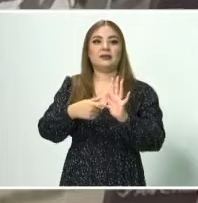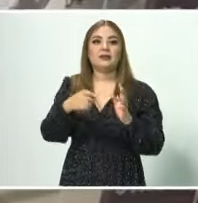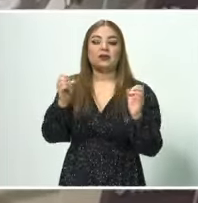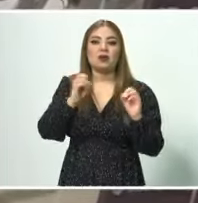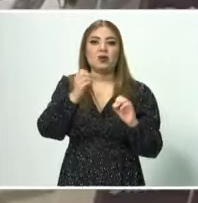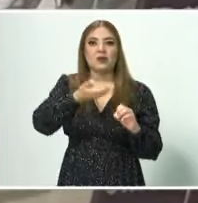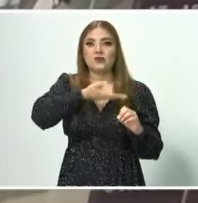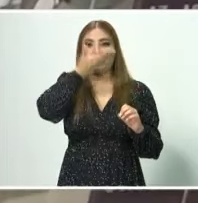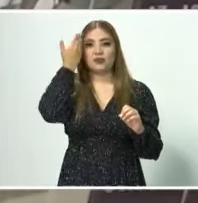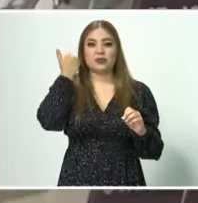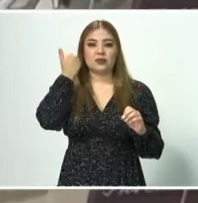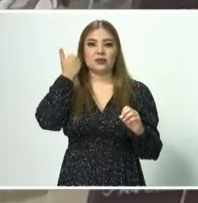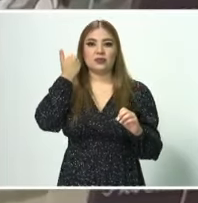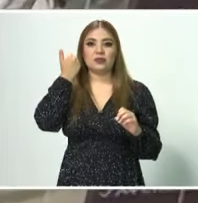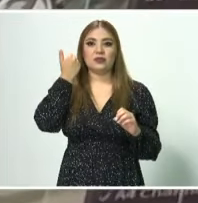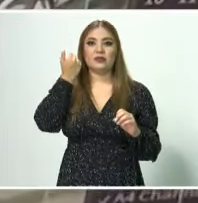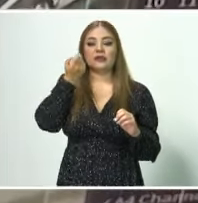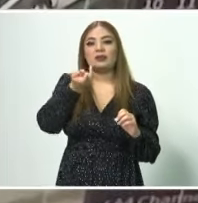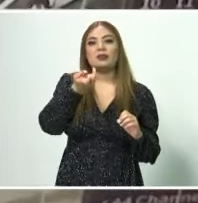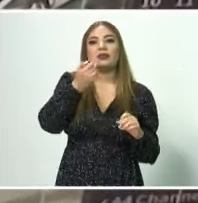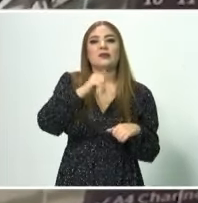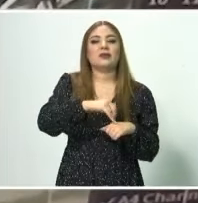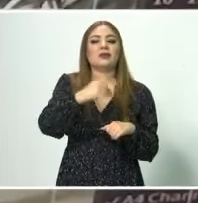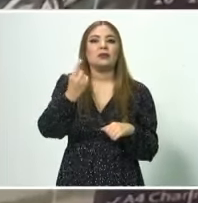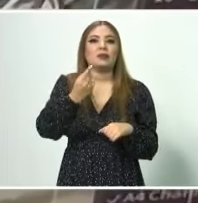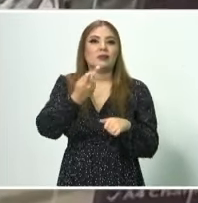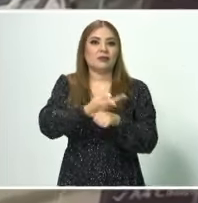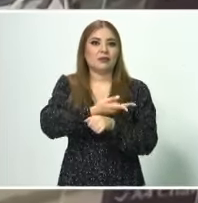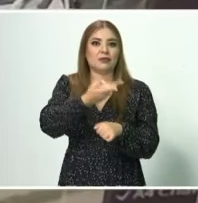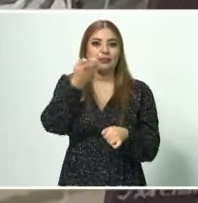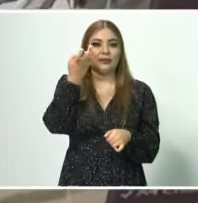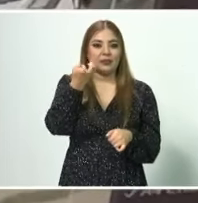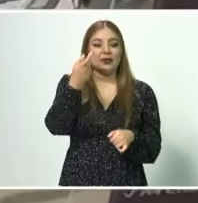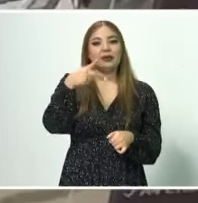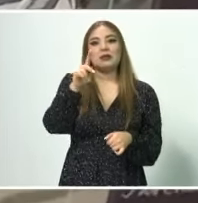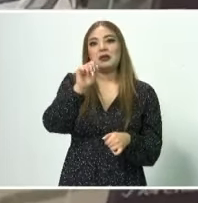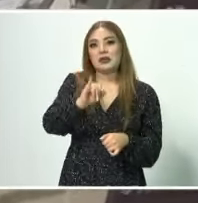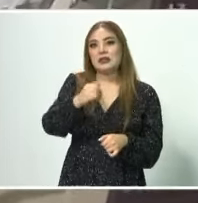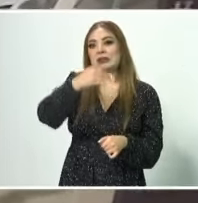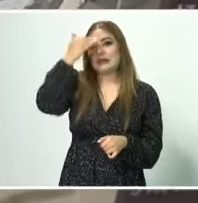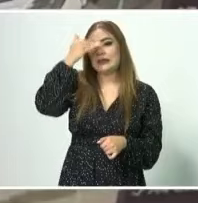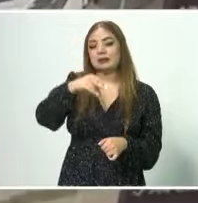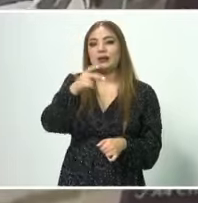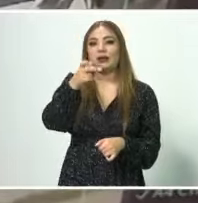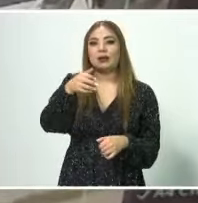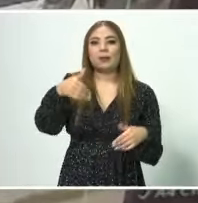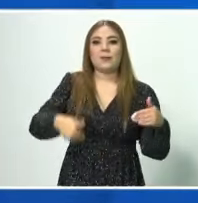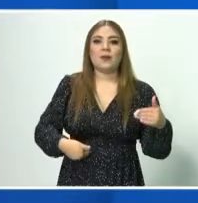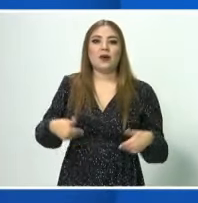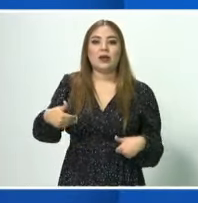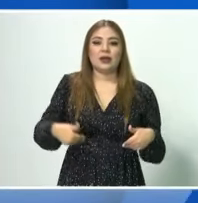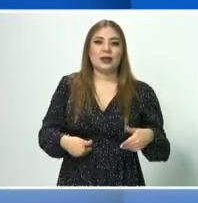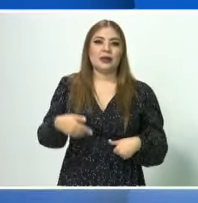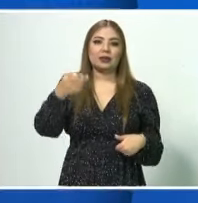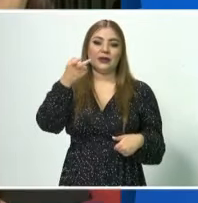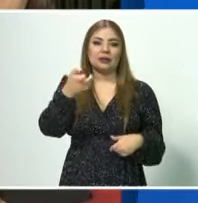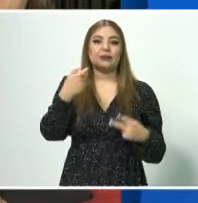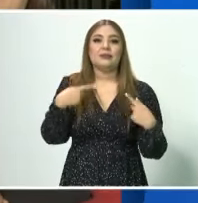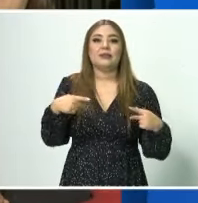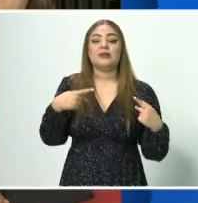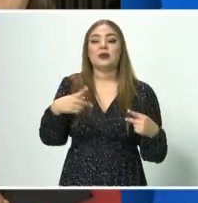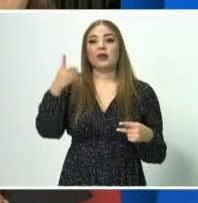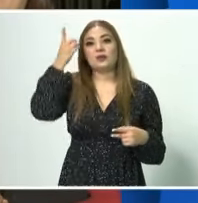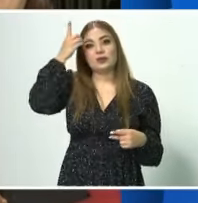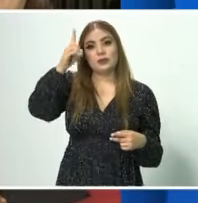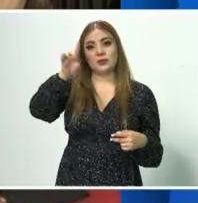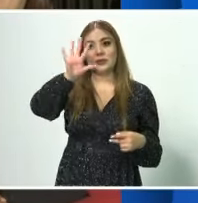sabemos el contexto real Pero al menos sí sabemos la molestia de los propietarios de esta vivienda